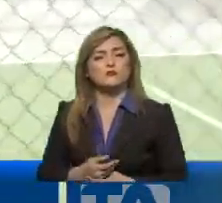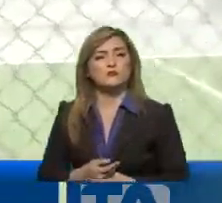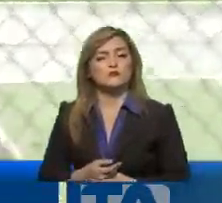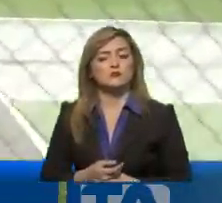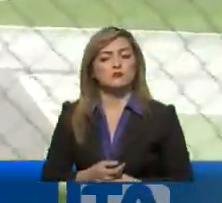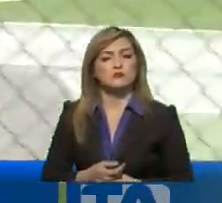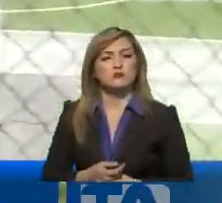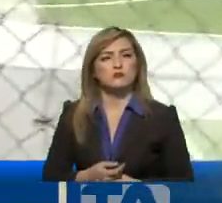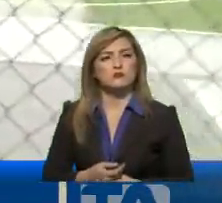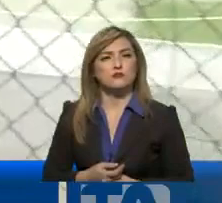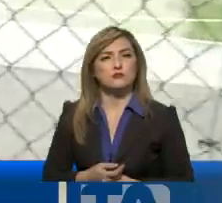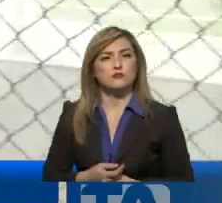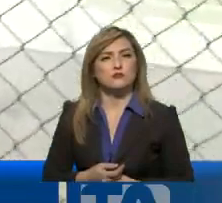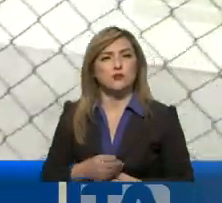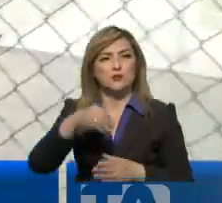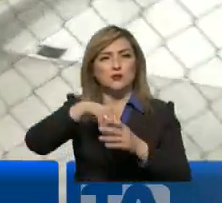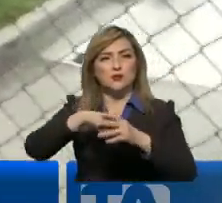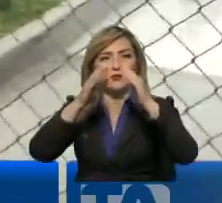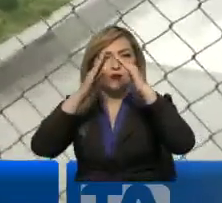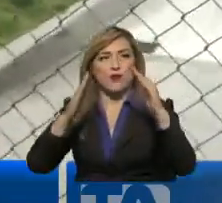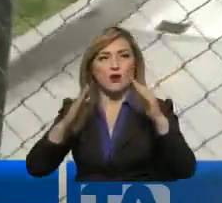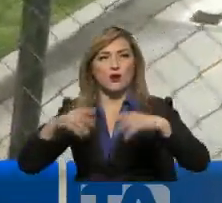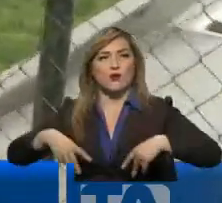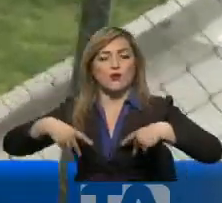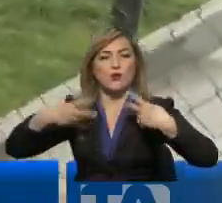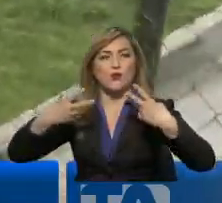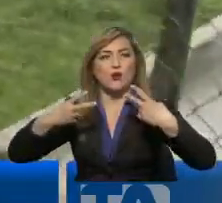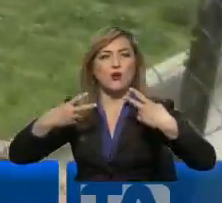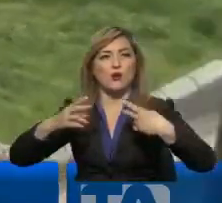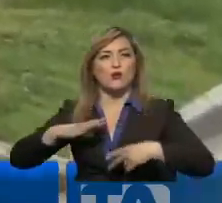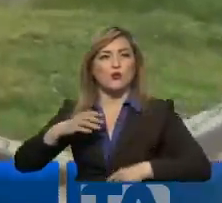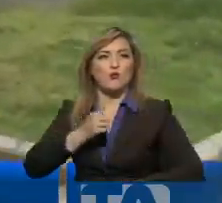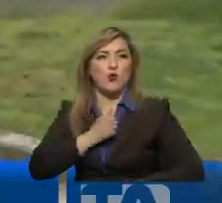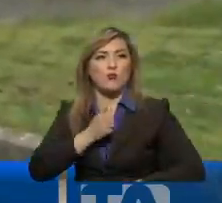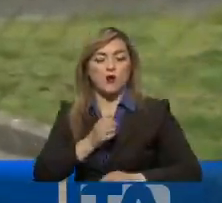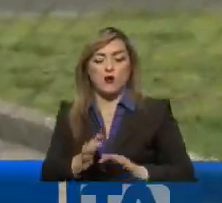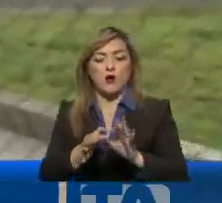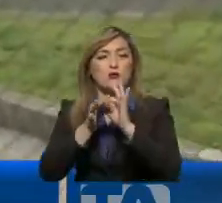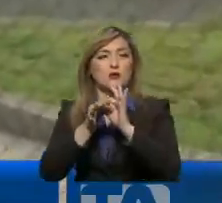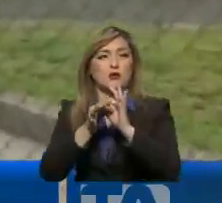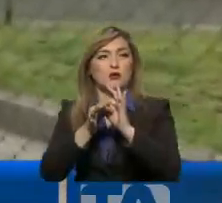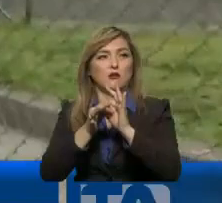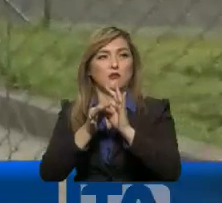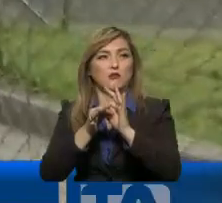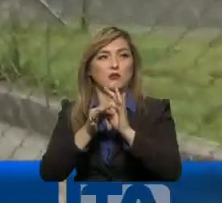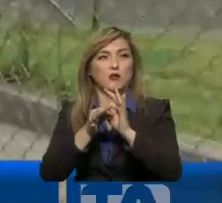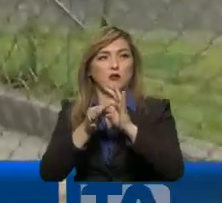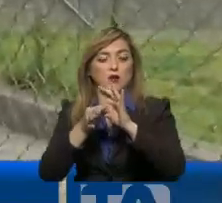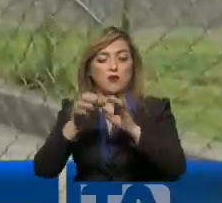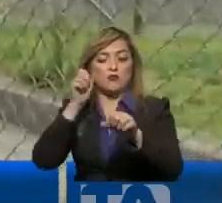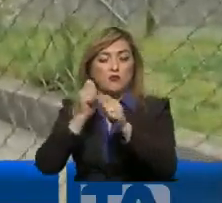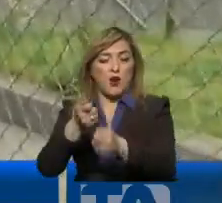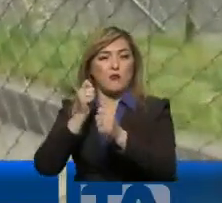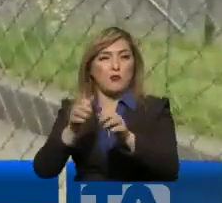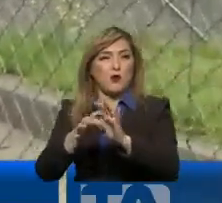vecina que vive dentro de aquí del parque. La señora de parte propia ha puesto sus candados, ya que han sido rotos por delincuentes, han sido rotos